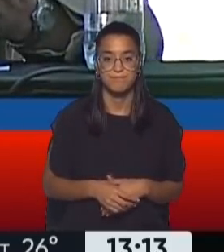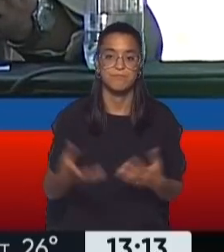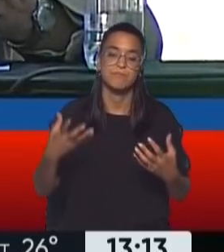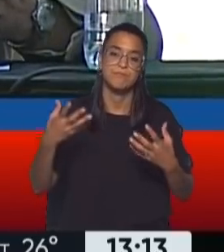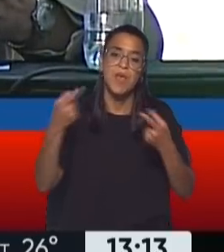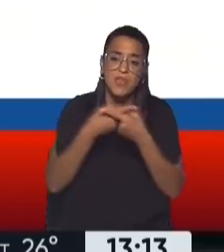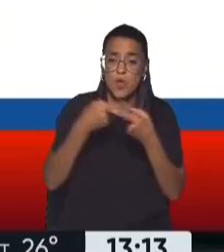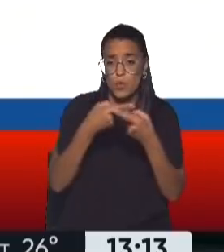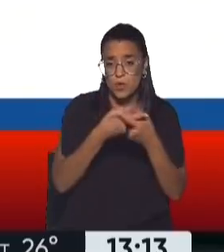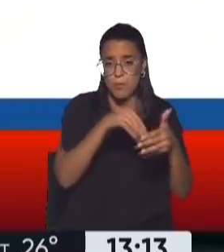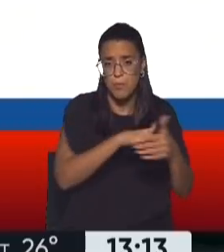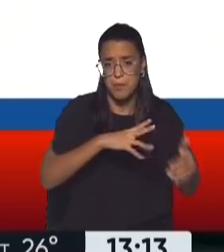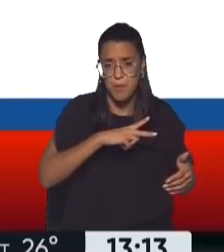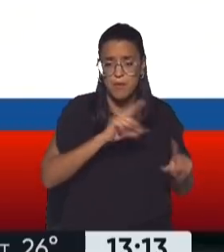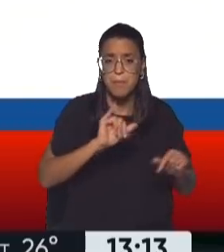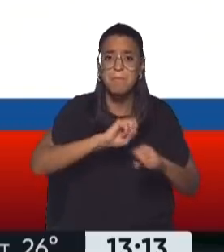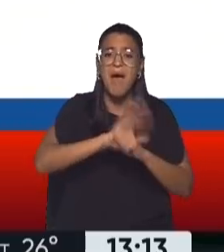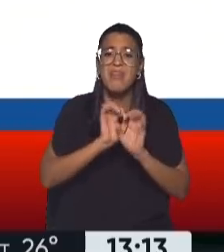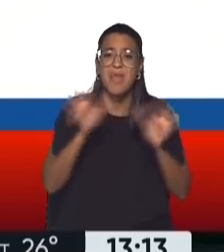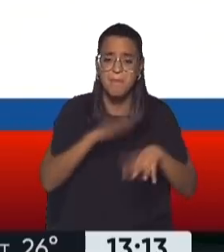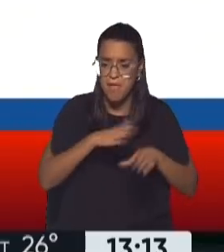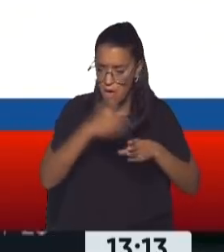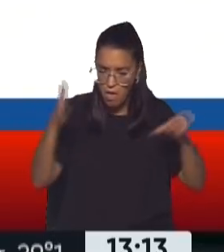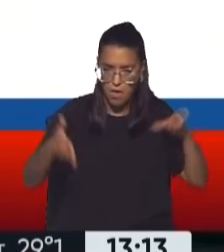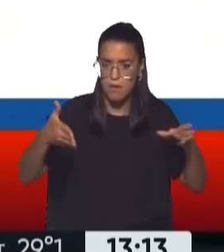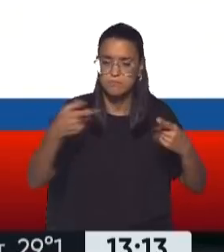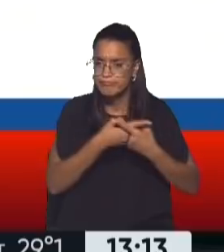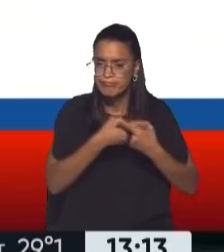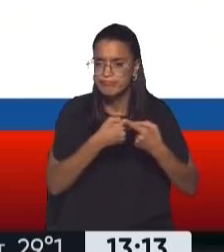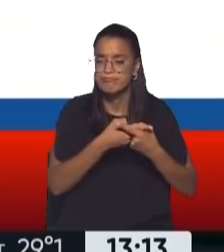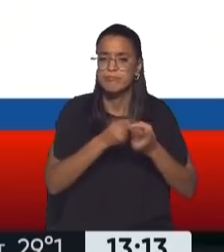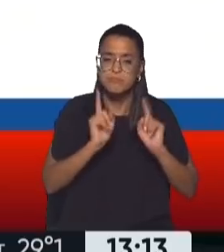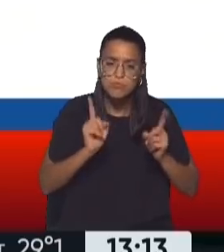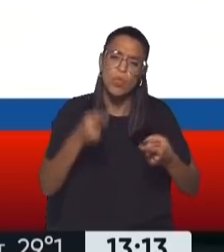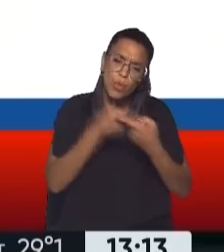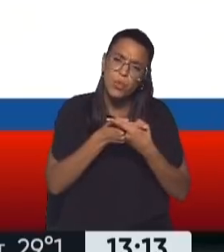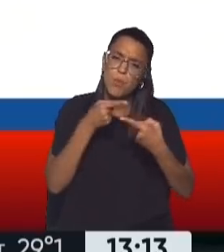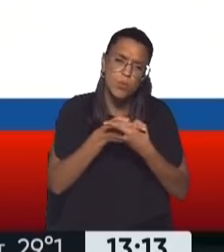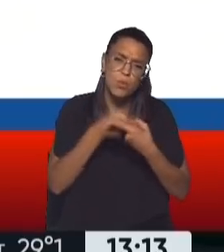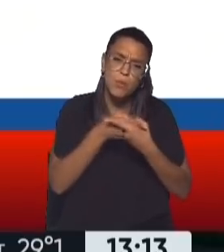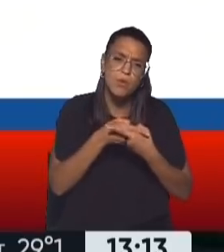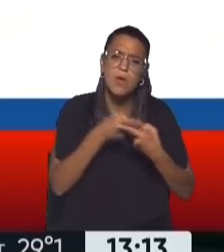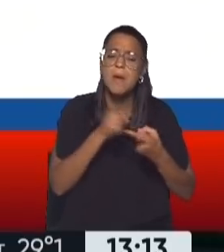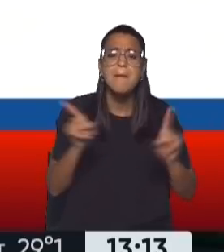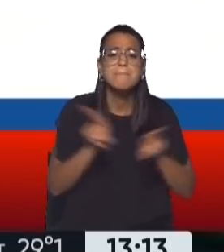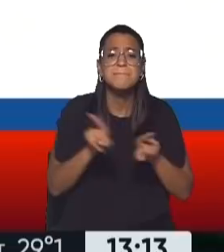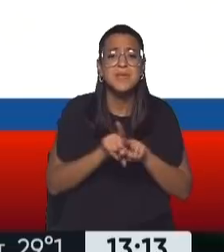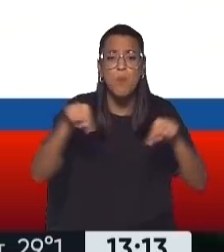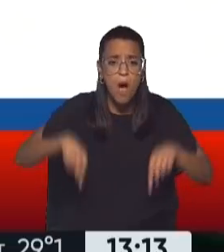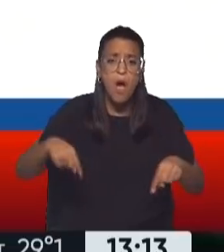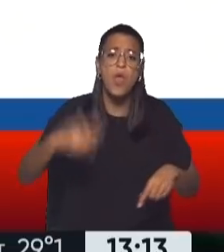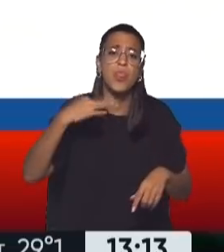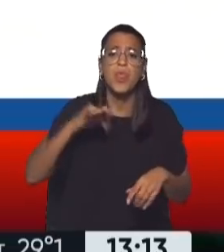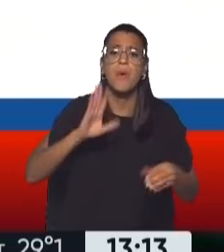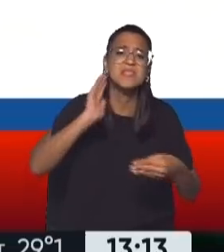Discutimos con los acreedores privados en plena pandemia. Y en plena pandemia discutimos, nos hacían lo mismo que nos hacen ahora, hay que